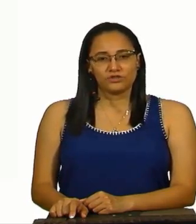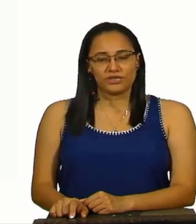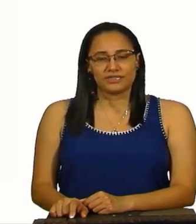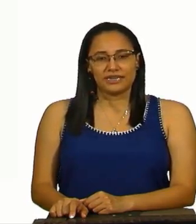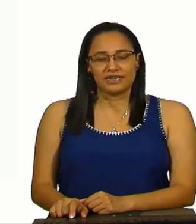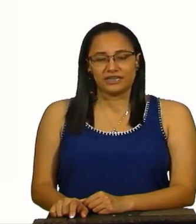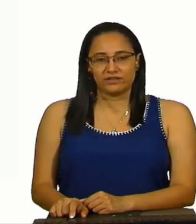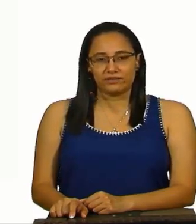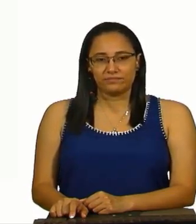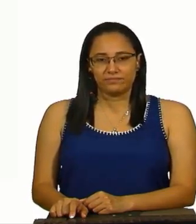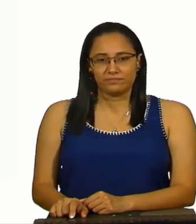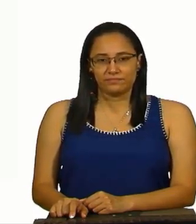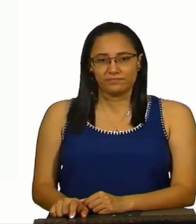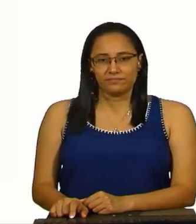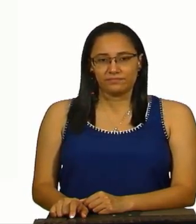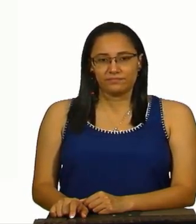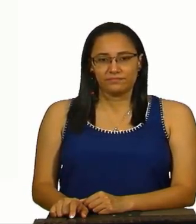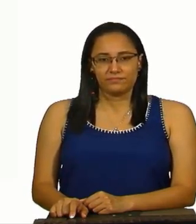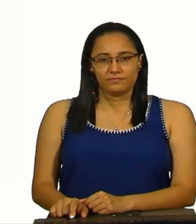dogs to stay here.